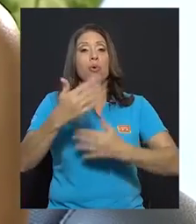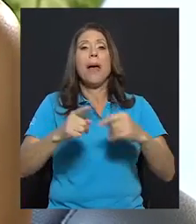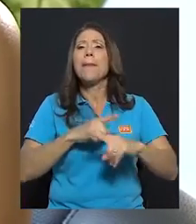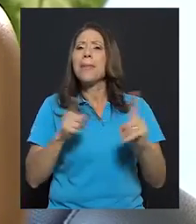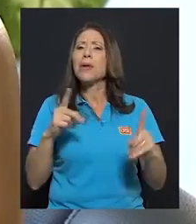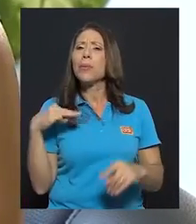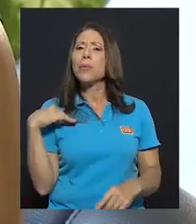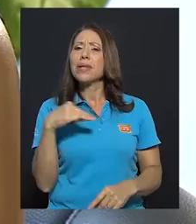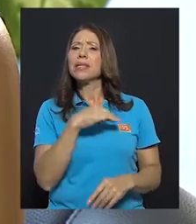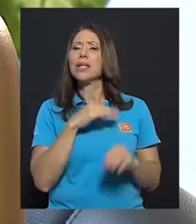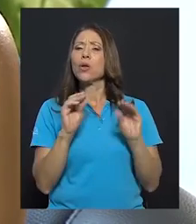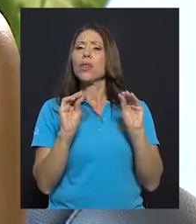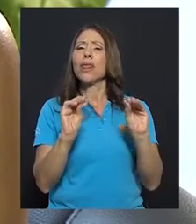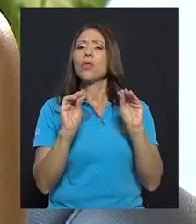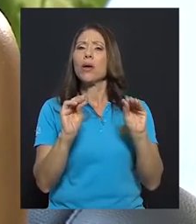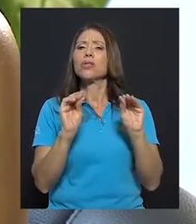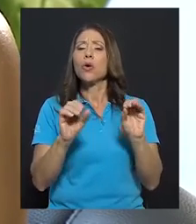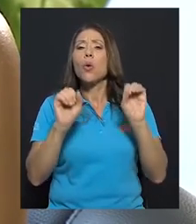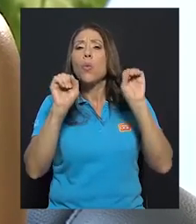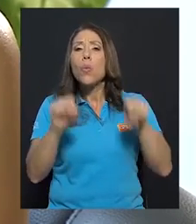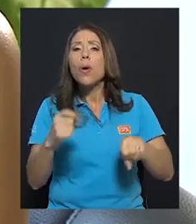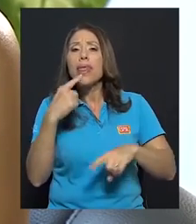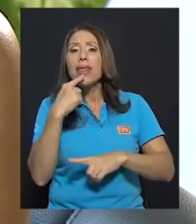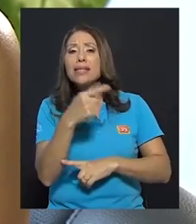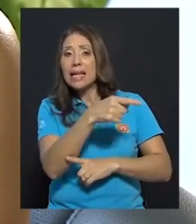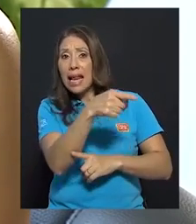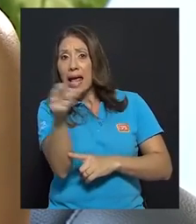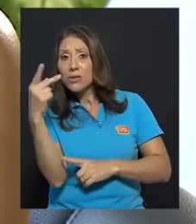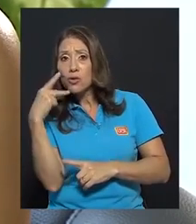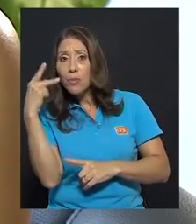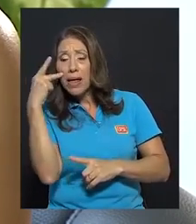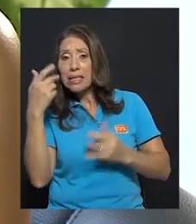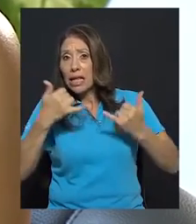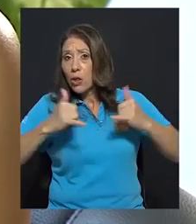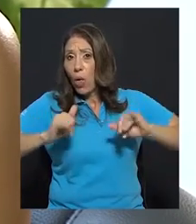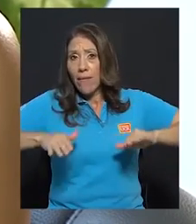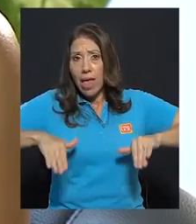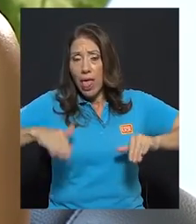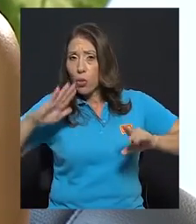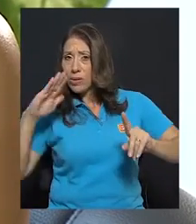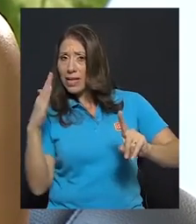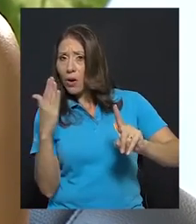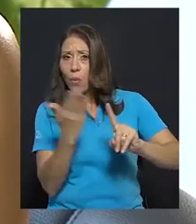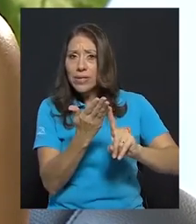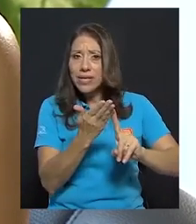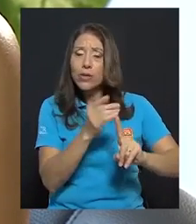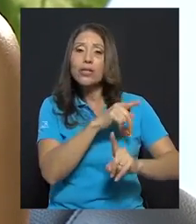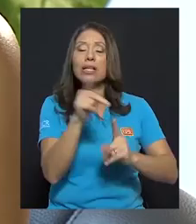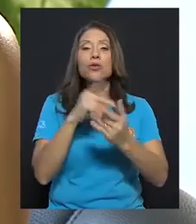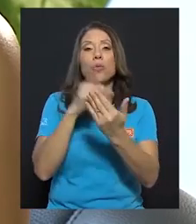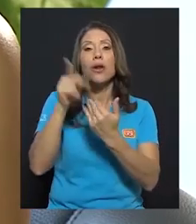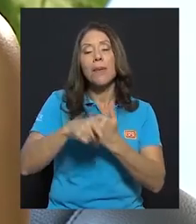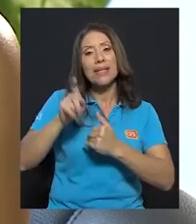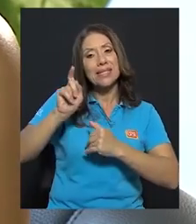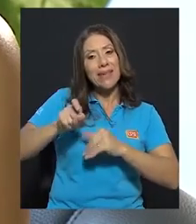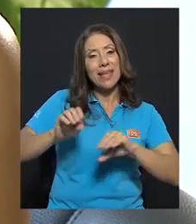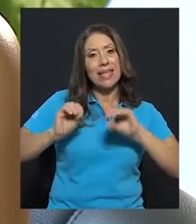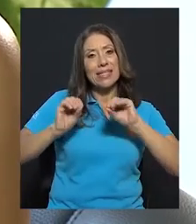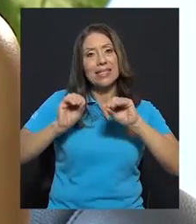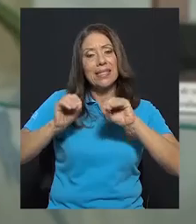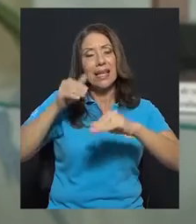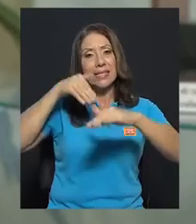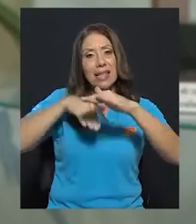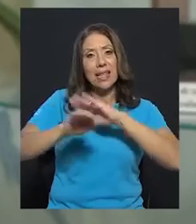puede decir el Ministerio de Educación a aquellos padres que no están convencidos de que estos programas deben darse a sus hijos en las